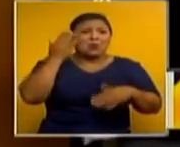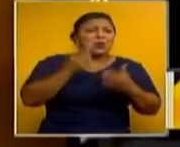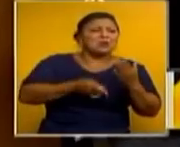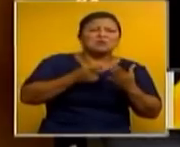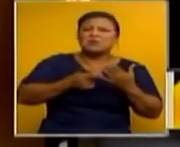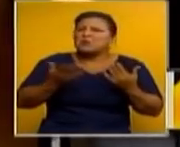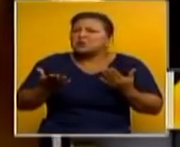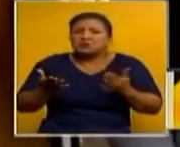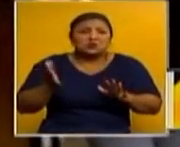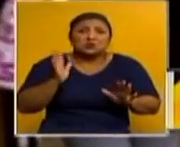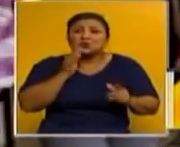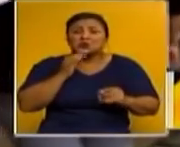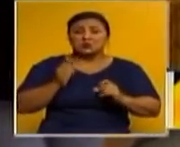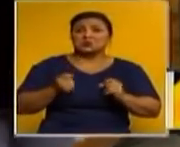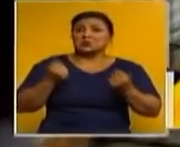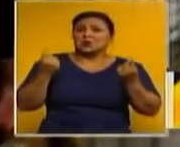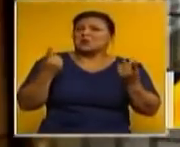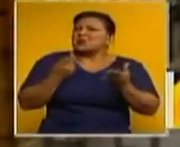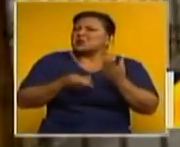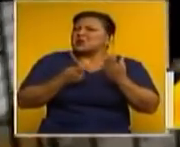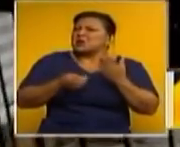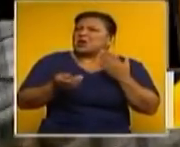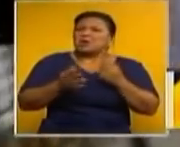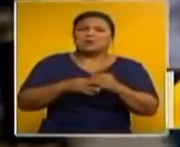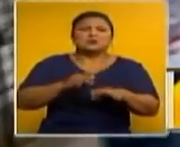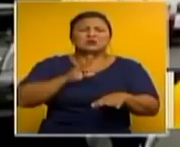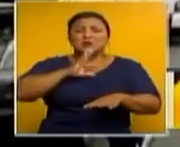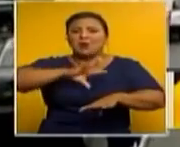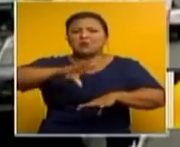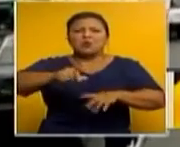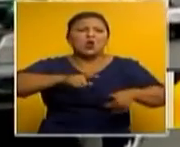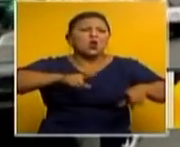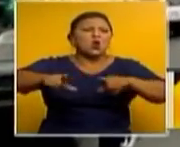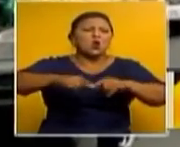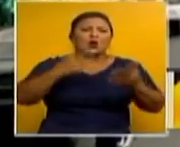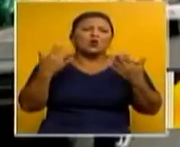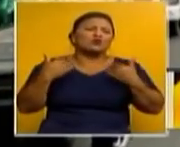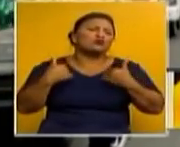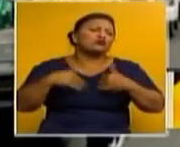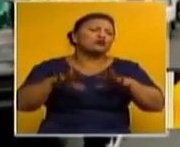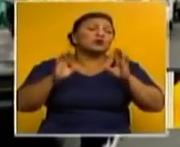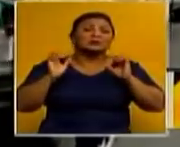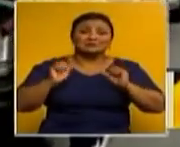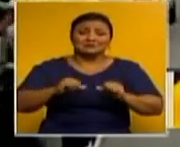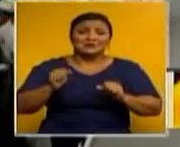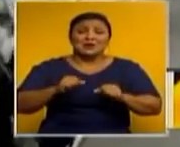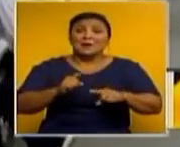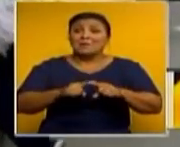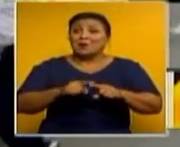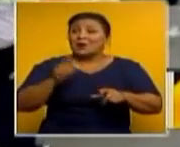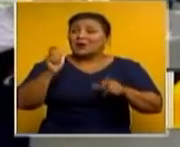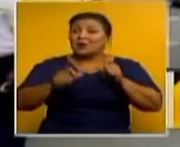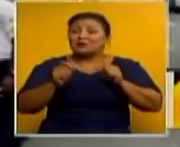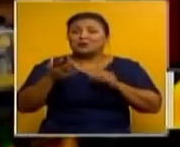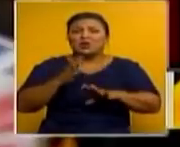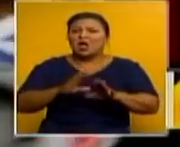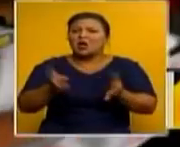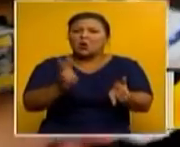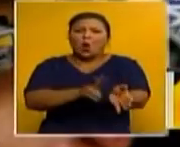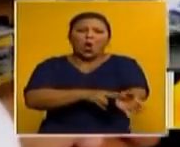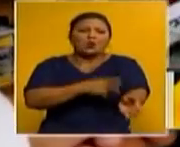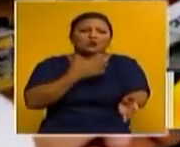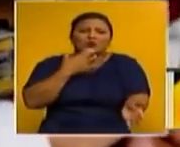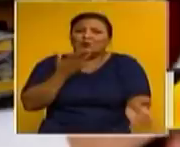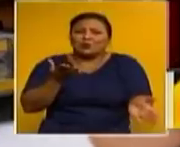otro comentario que no lo sorprende, pues los asaltos y robos a locales se han vuelto tan frecuentes que ellos se empiezan a acostumbrar. En